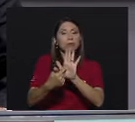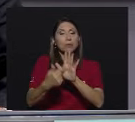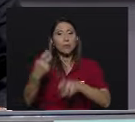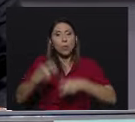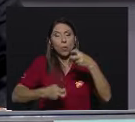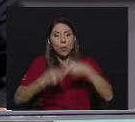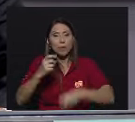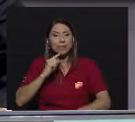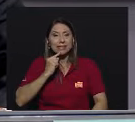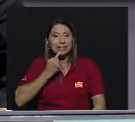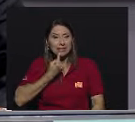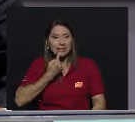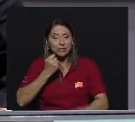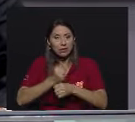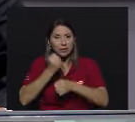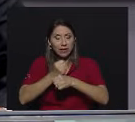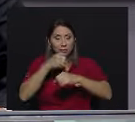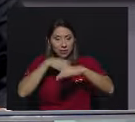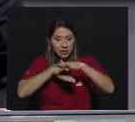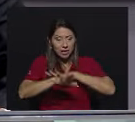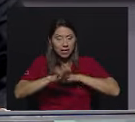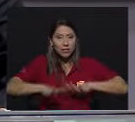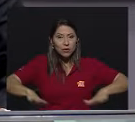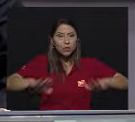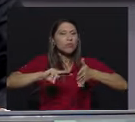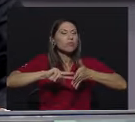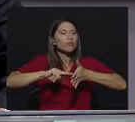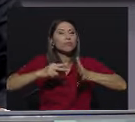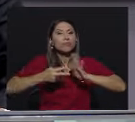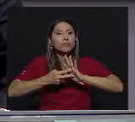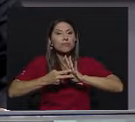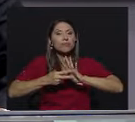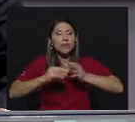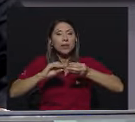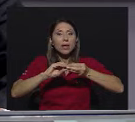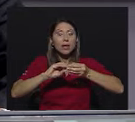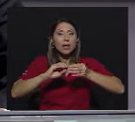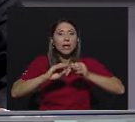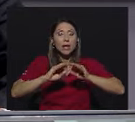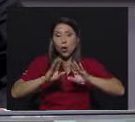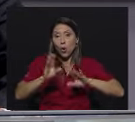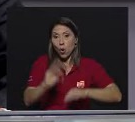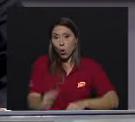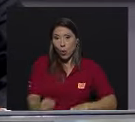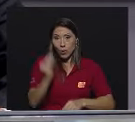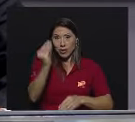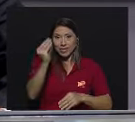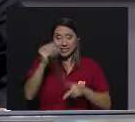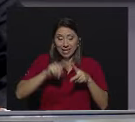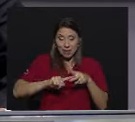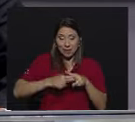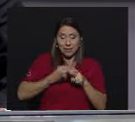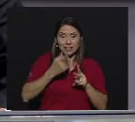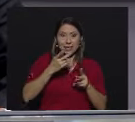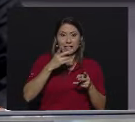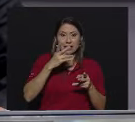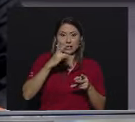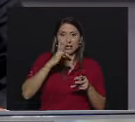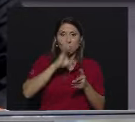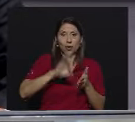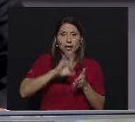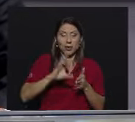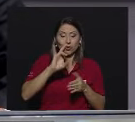eficiencia interna. ¿Esto qué es? Que en promedio de los niños, de los jóvenes más bien que arrancan en séptimo